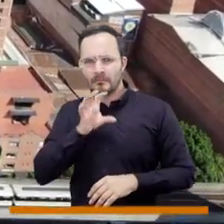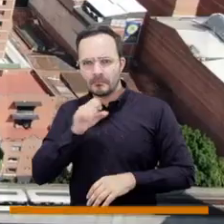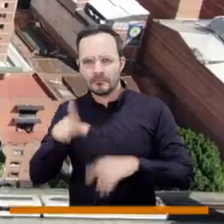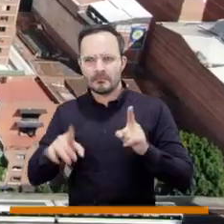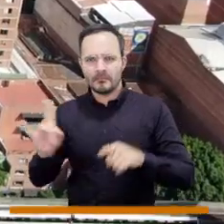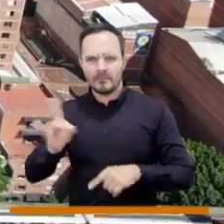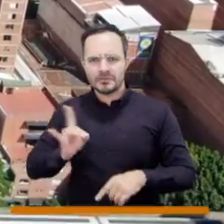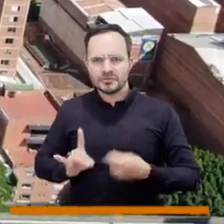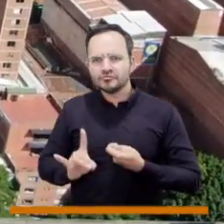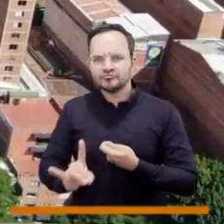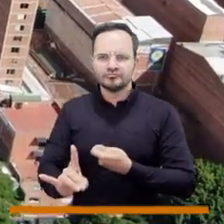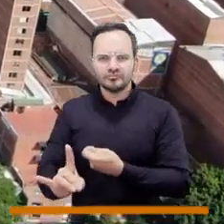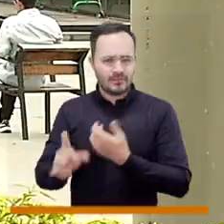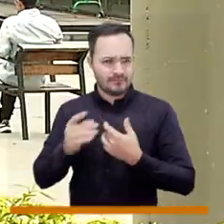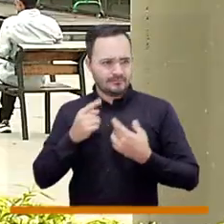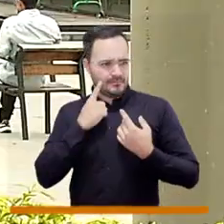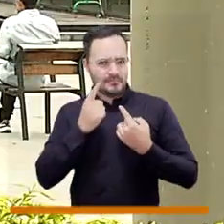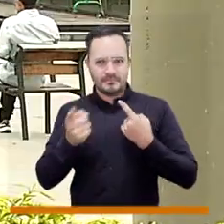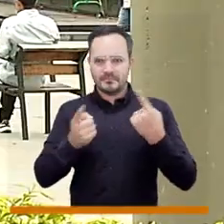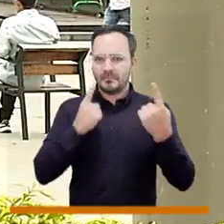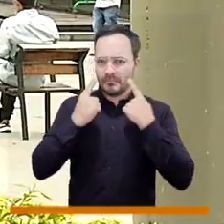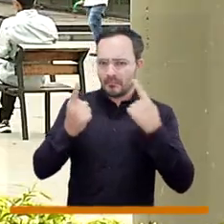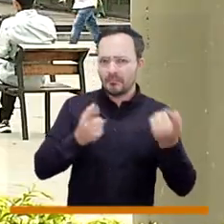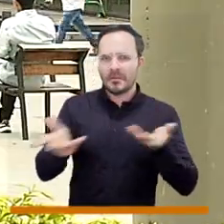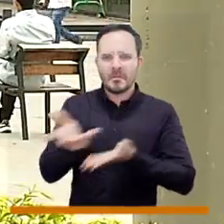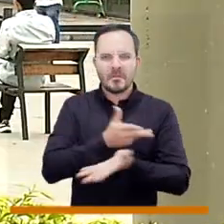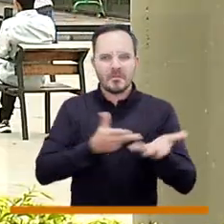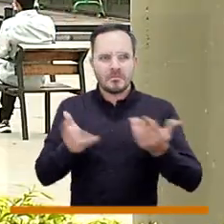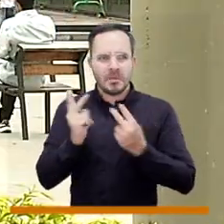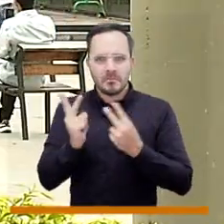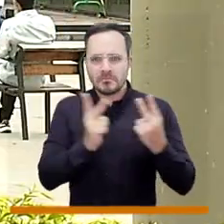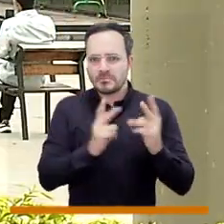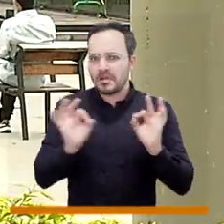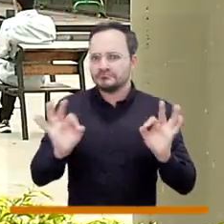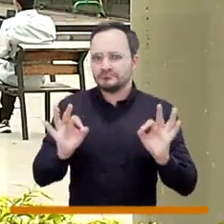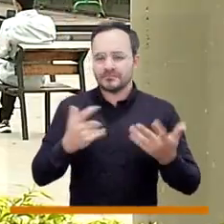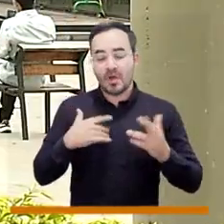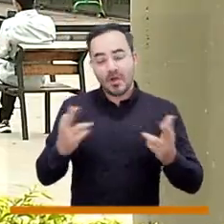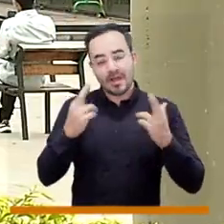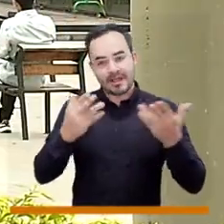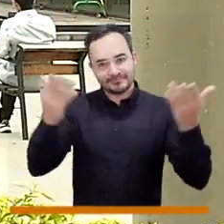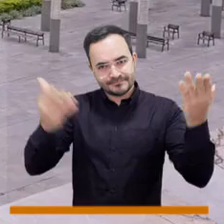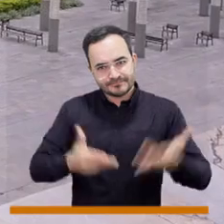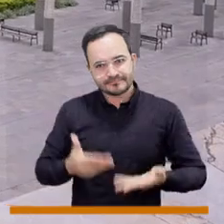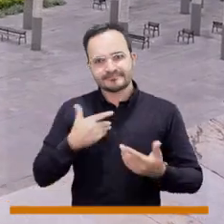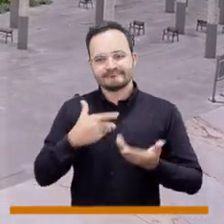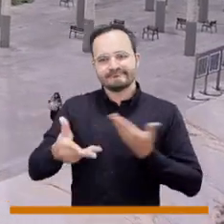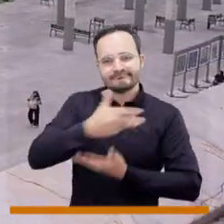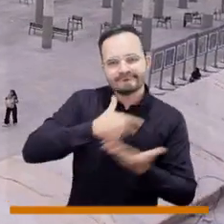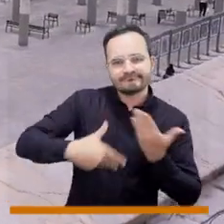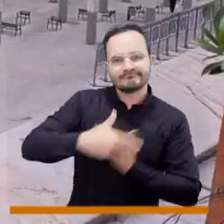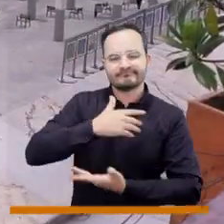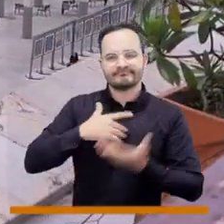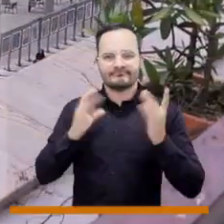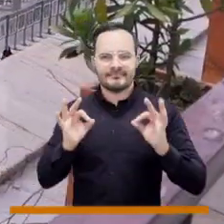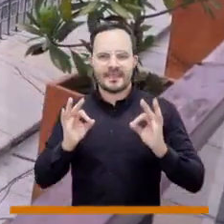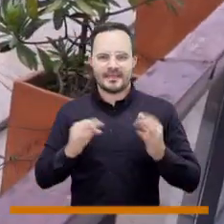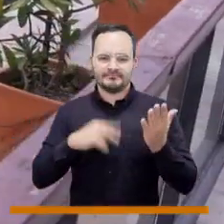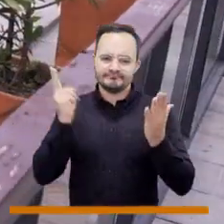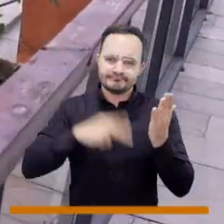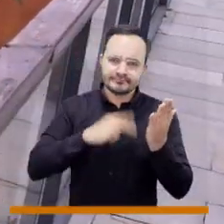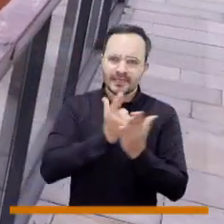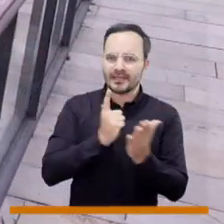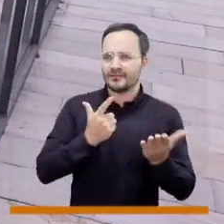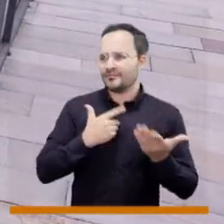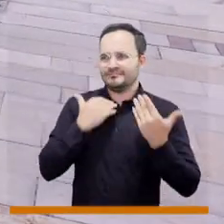familias compartiendo. Qué bueno que puedan pasar un rato, leerse un libro, subir a la terraza. Creo que hay muchos ambientes